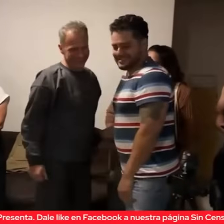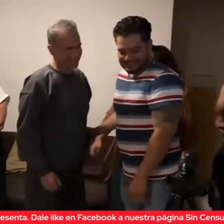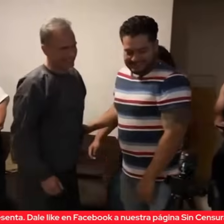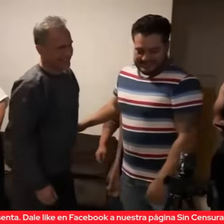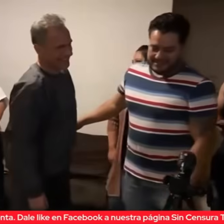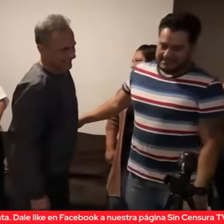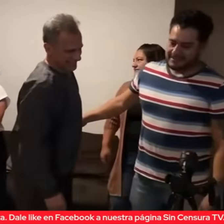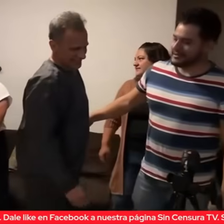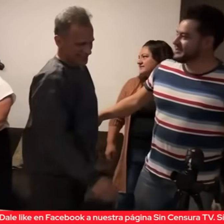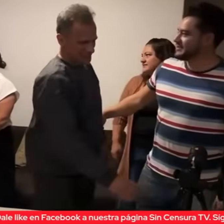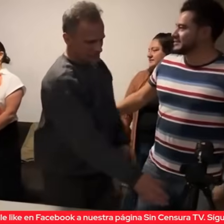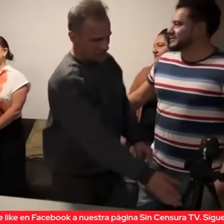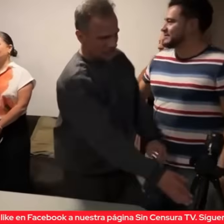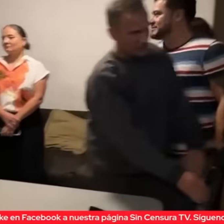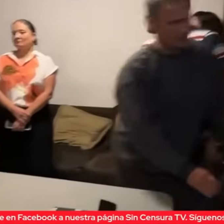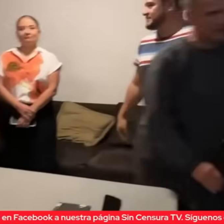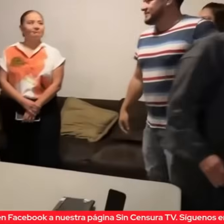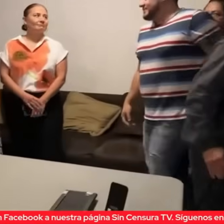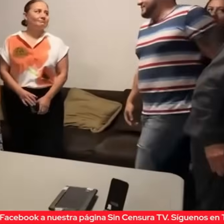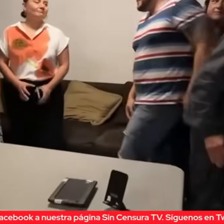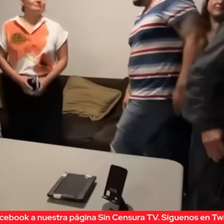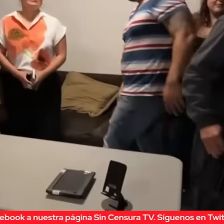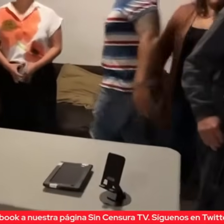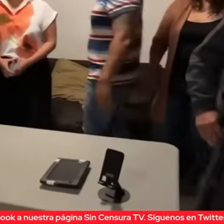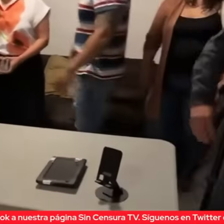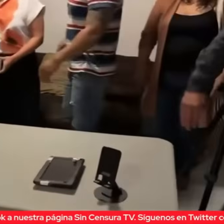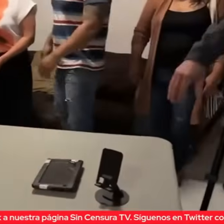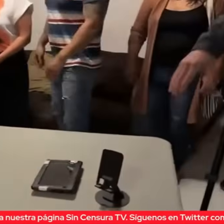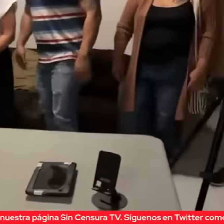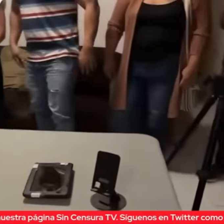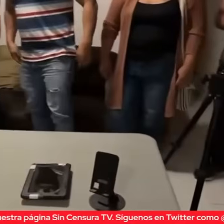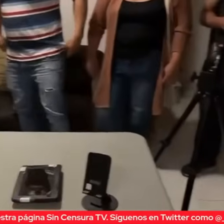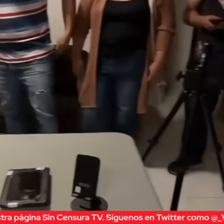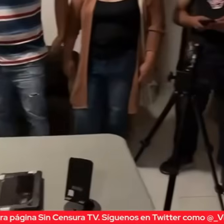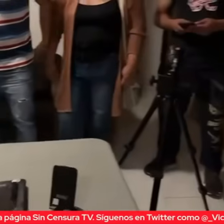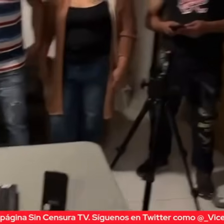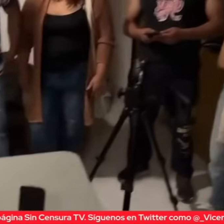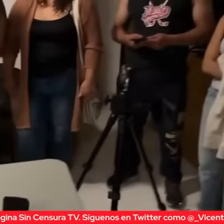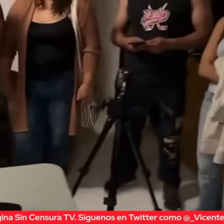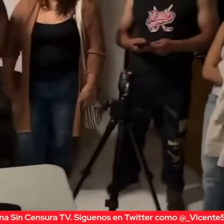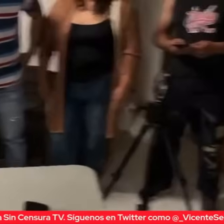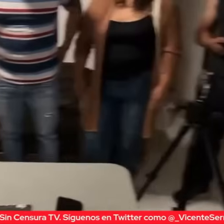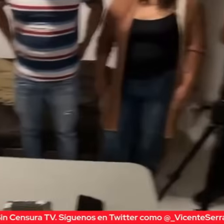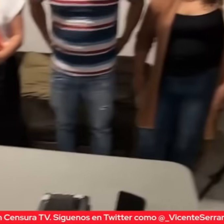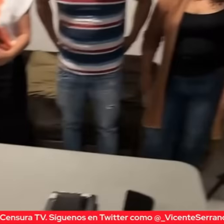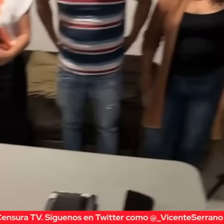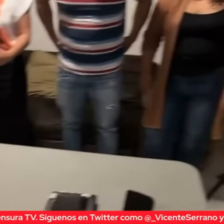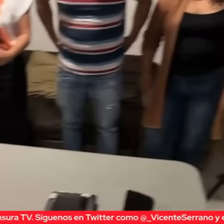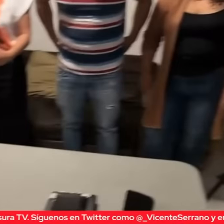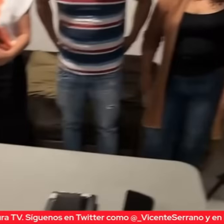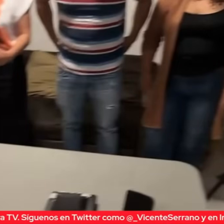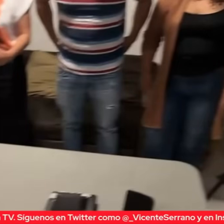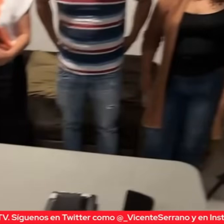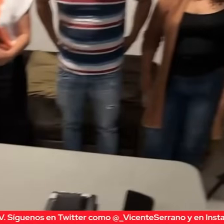lo tienes, no te lo dan, un chile verde, nada de eso lo puedes hacer, nada de eso.